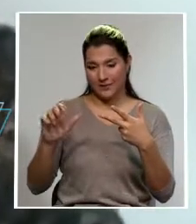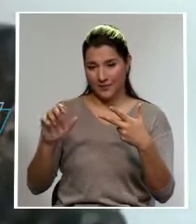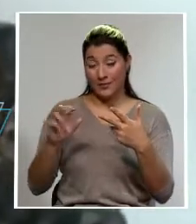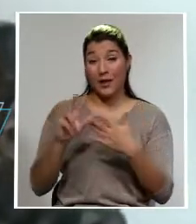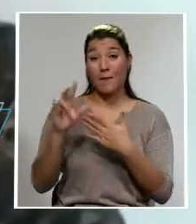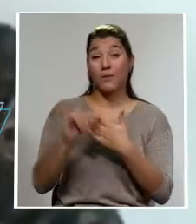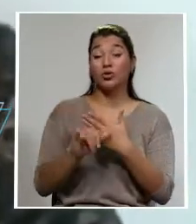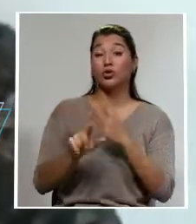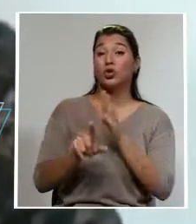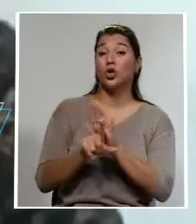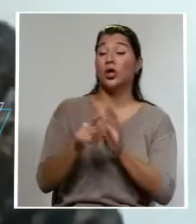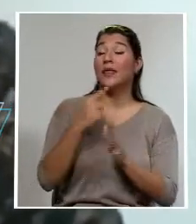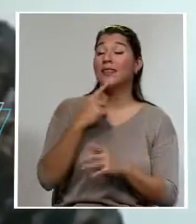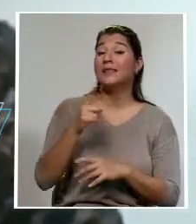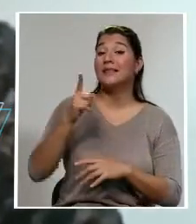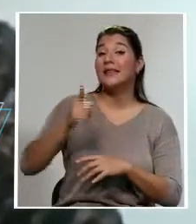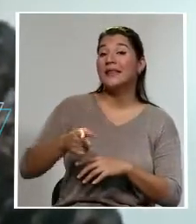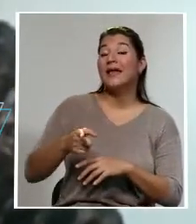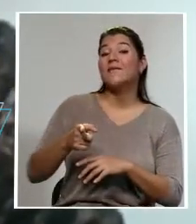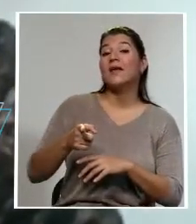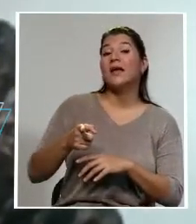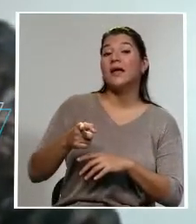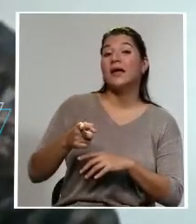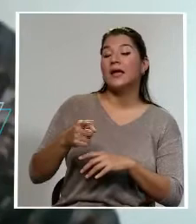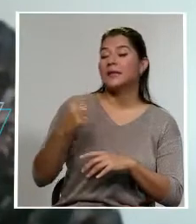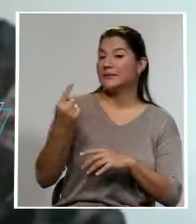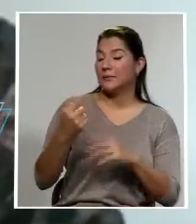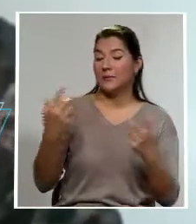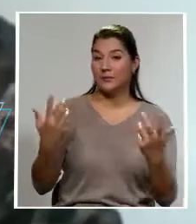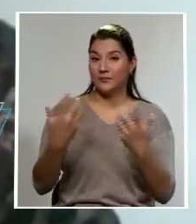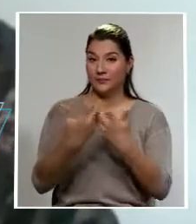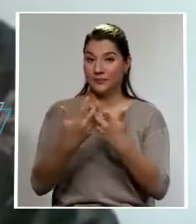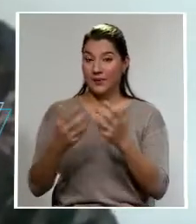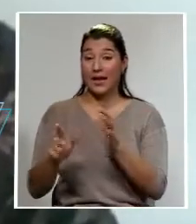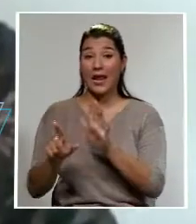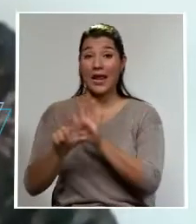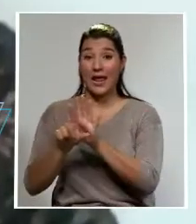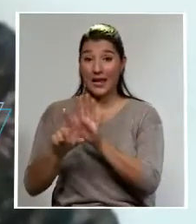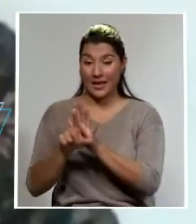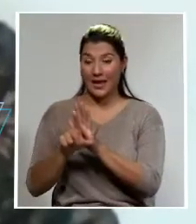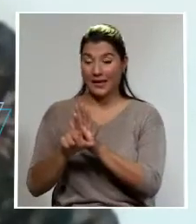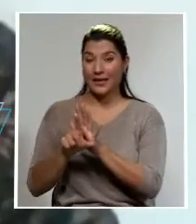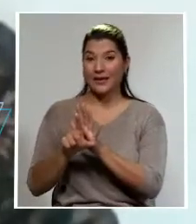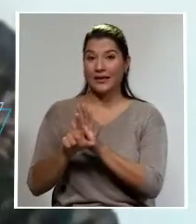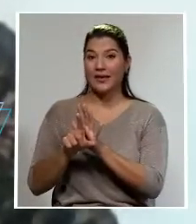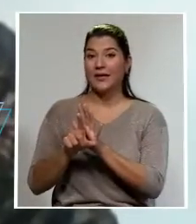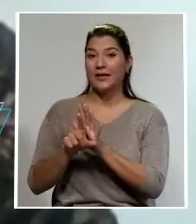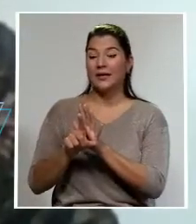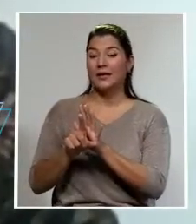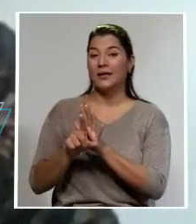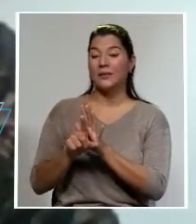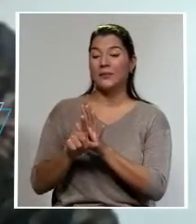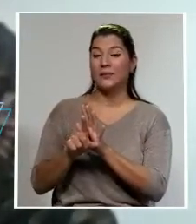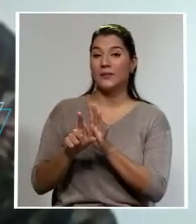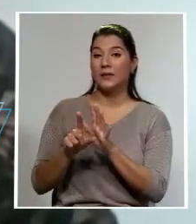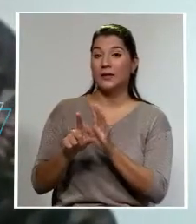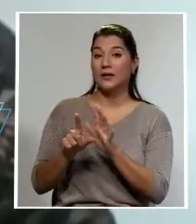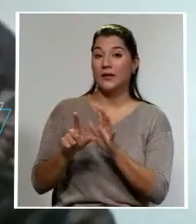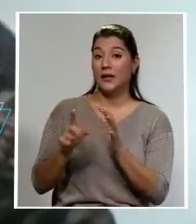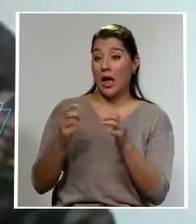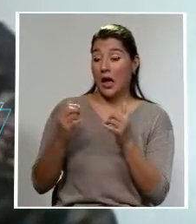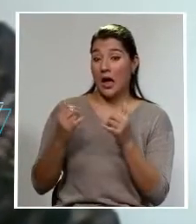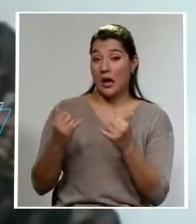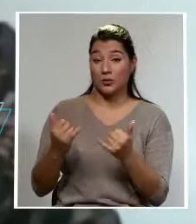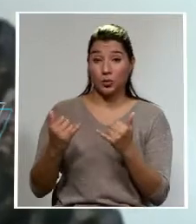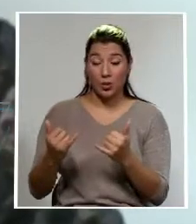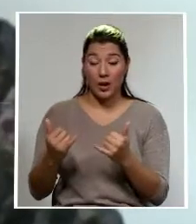que tiene que regirse bajo la norma, la ley con lo que ya la bolsa se desarrolla, está Sujeval de